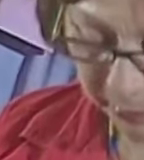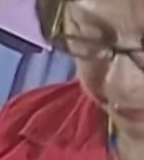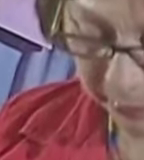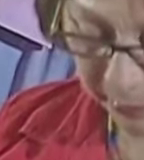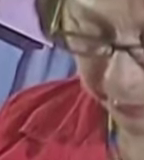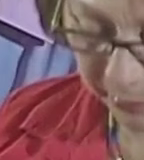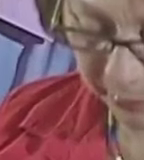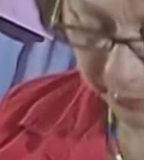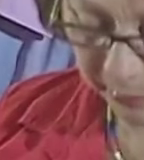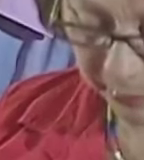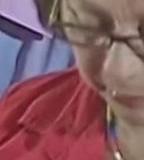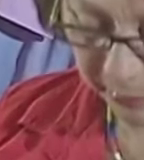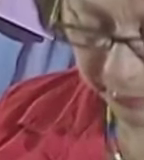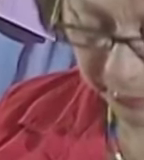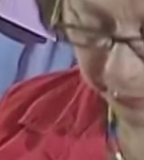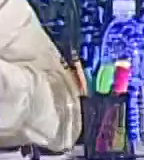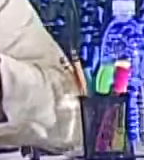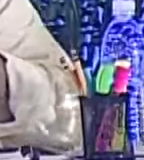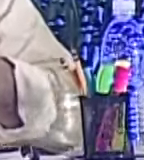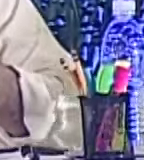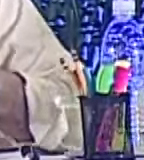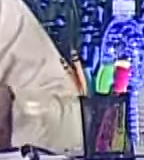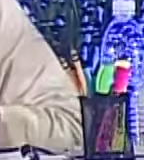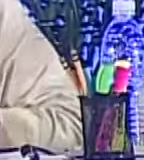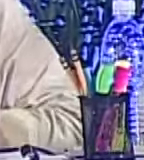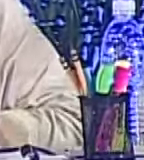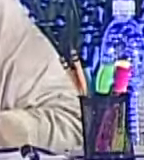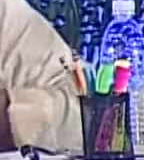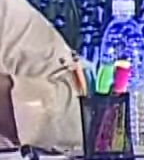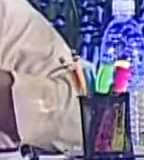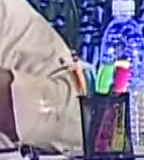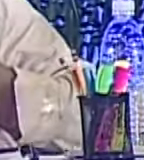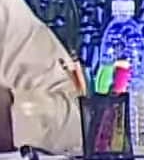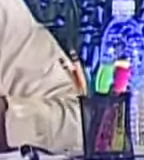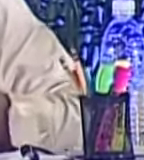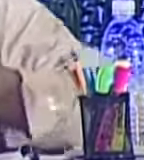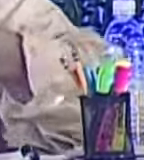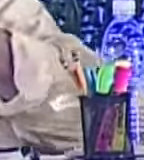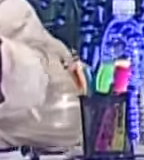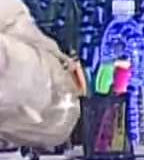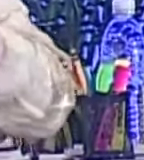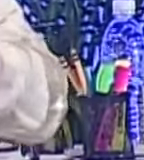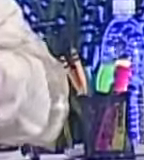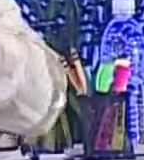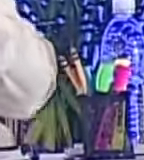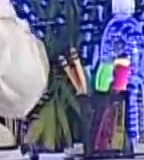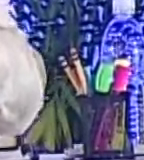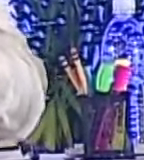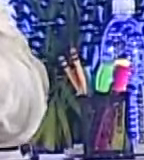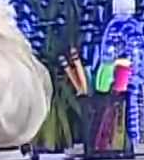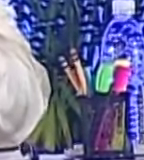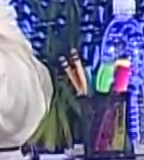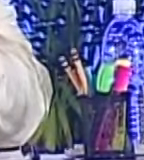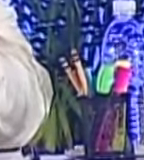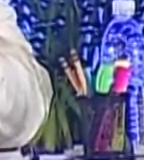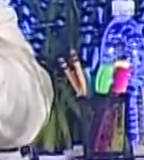En el campo de la producción, insisto un millón de veces, en el campo de la nueva